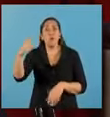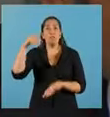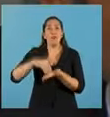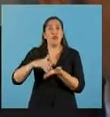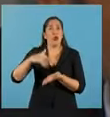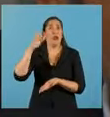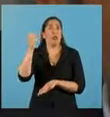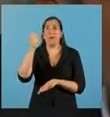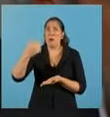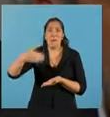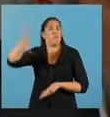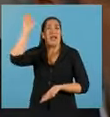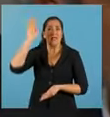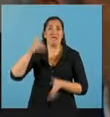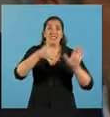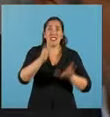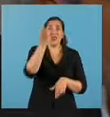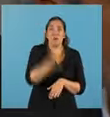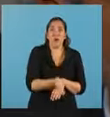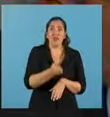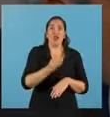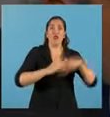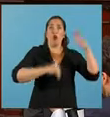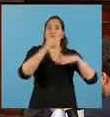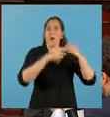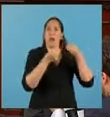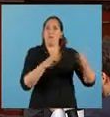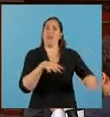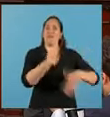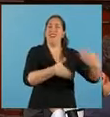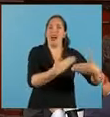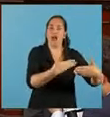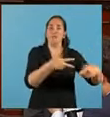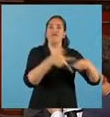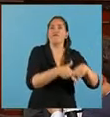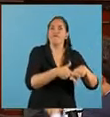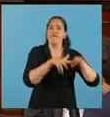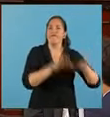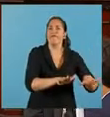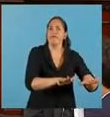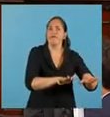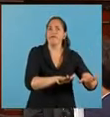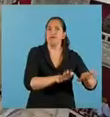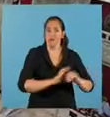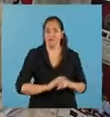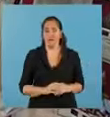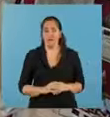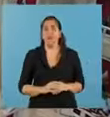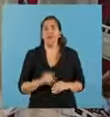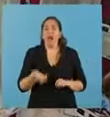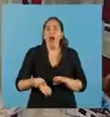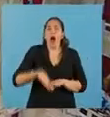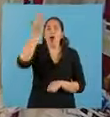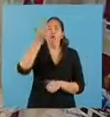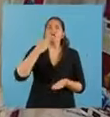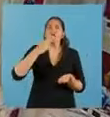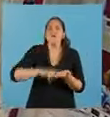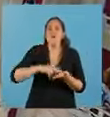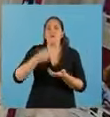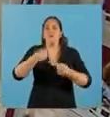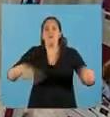pesos. El 60% de las obras iniciadas se encuentran paralizadas. Los aumentos tarifarios de los